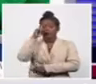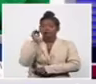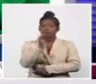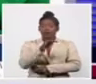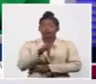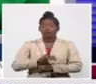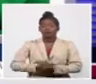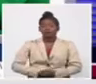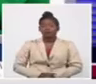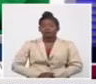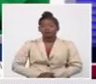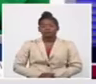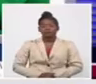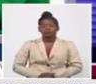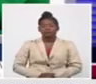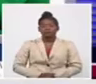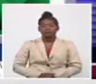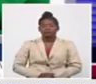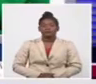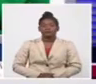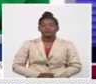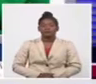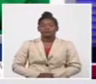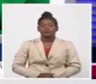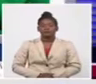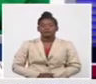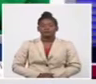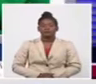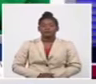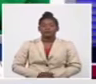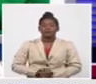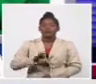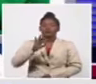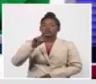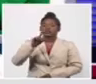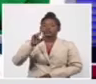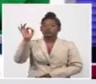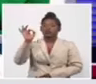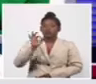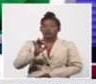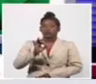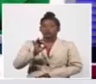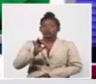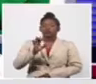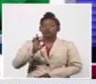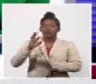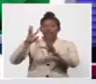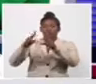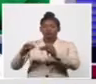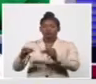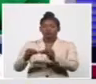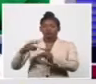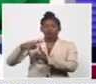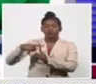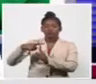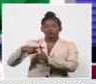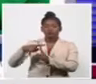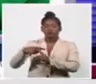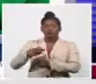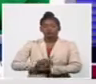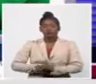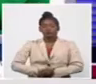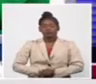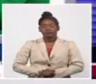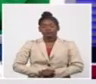presenta. Ya se han egresado el 81% de todos los casos diagnosticados. Ayer